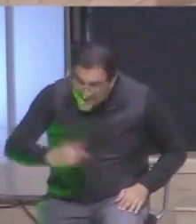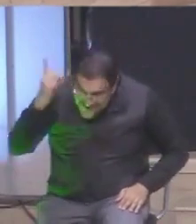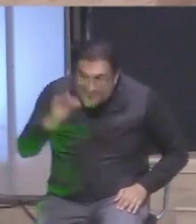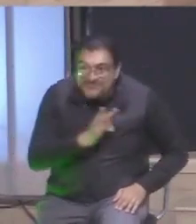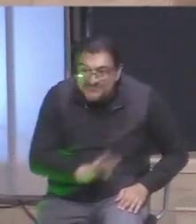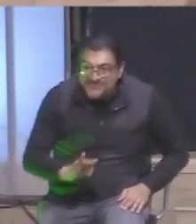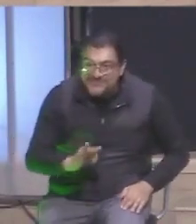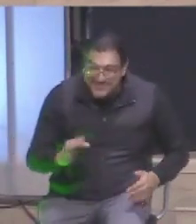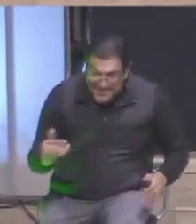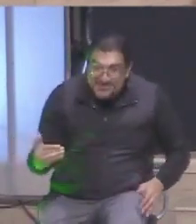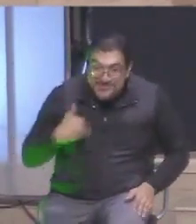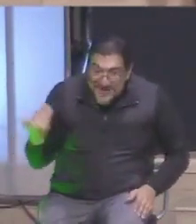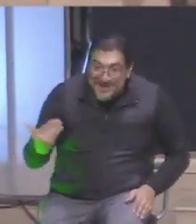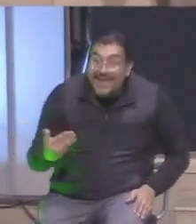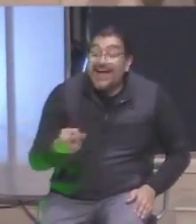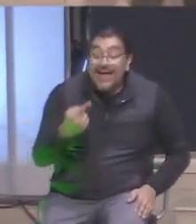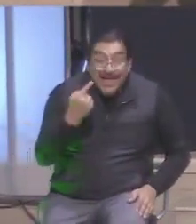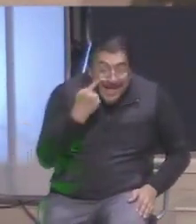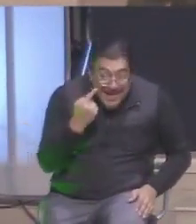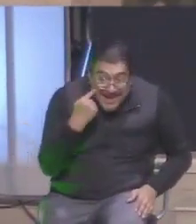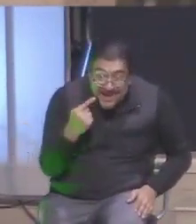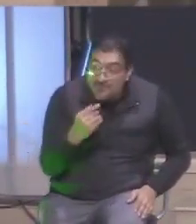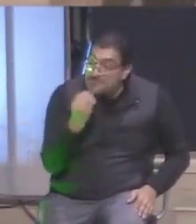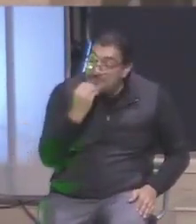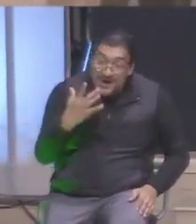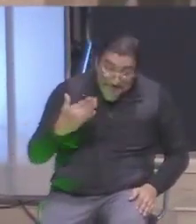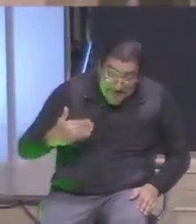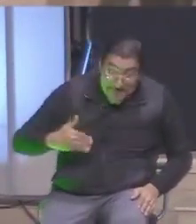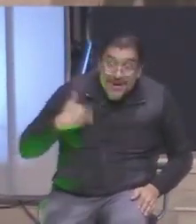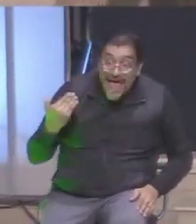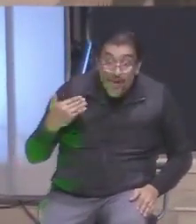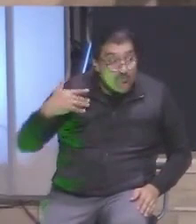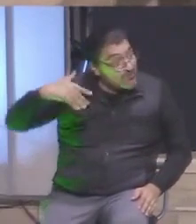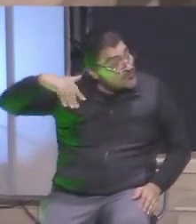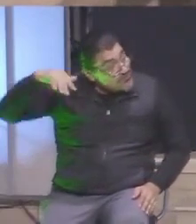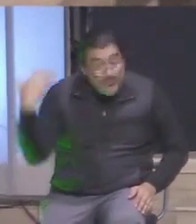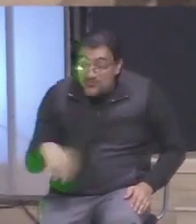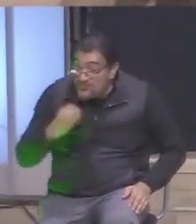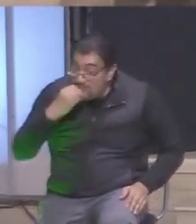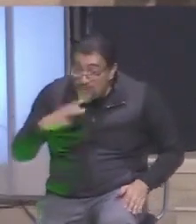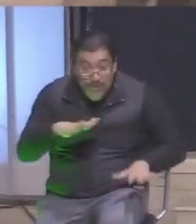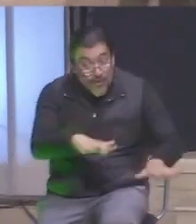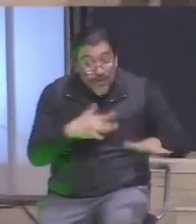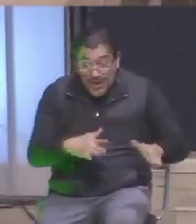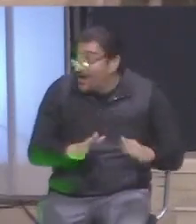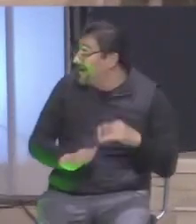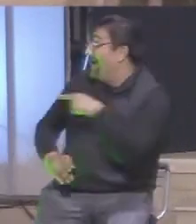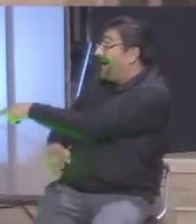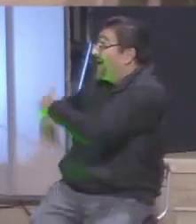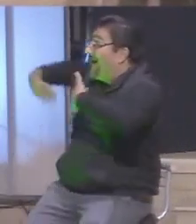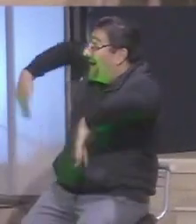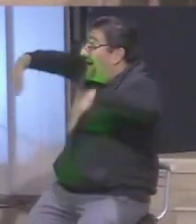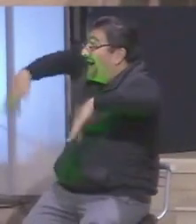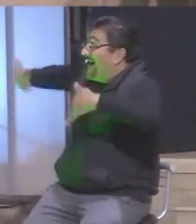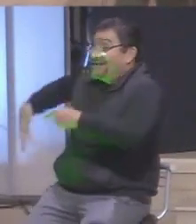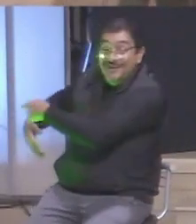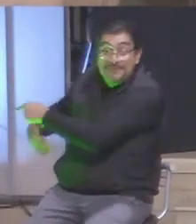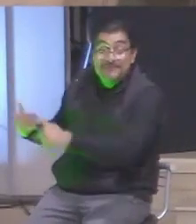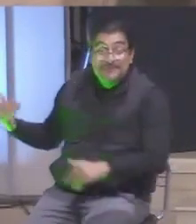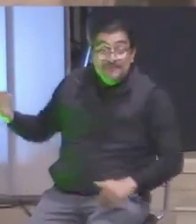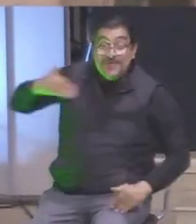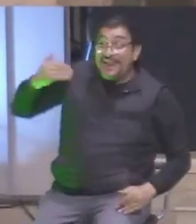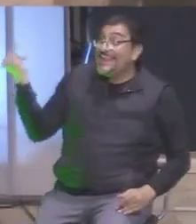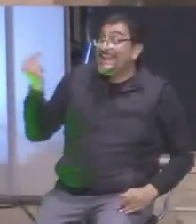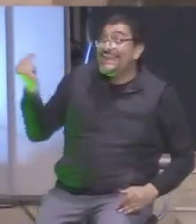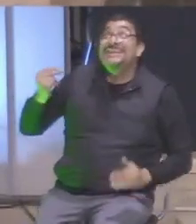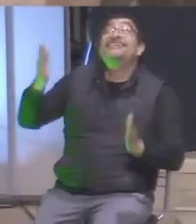Dios Qué hubo aquí diga conmigo un milagro mujer mire a su marido y dígale un milagro es lo que